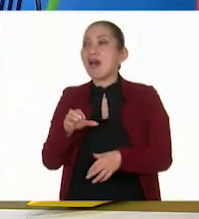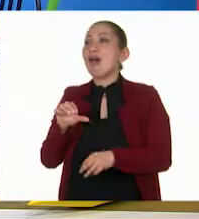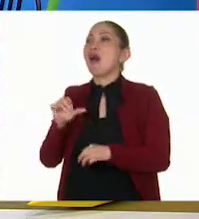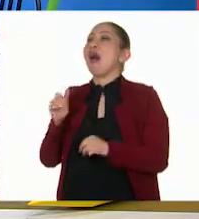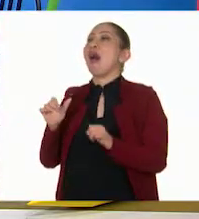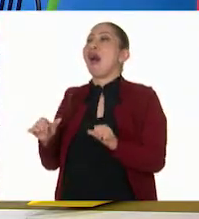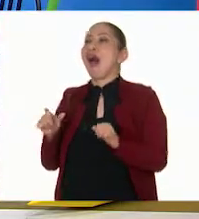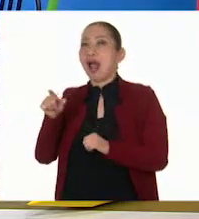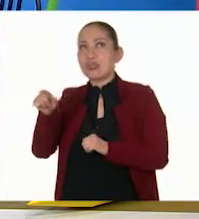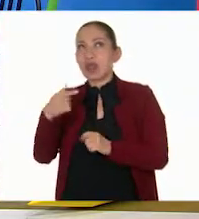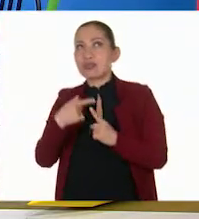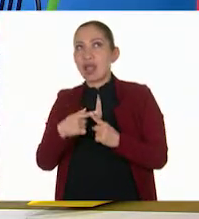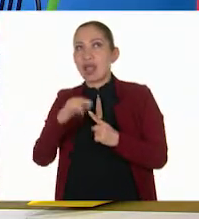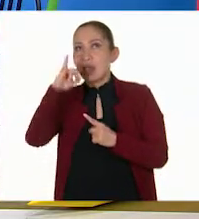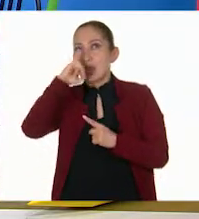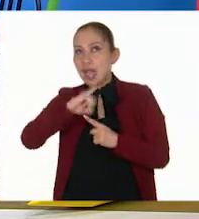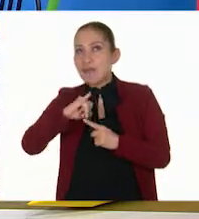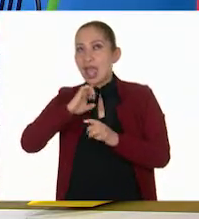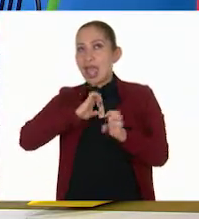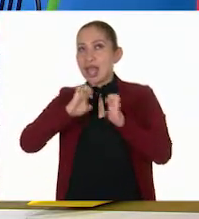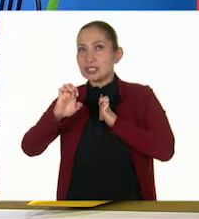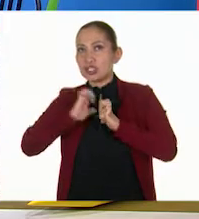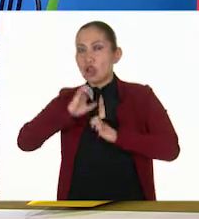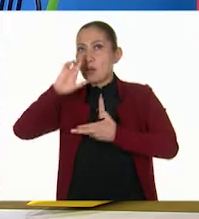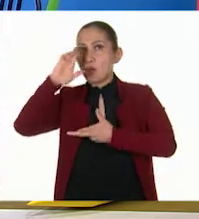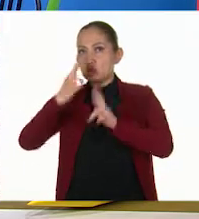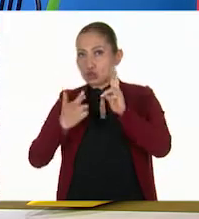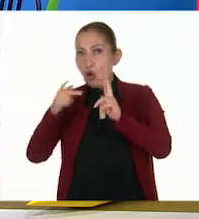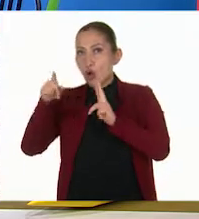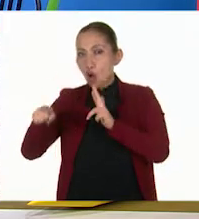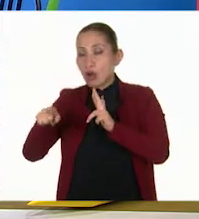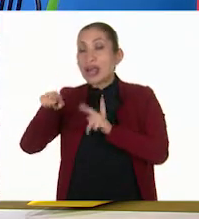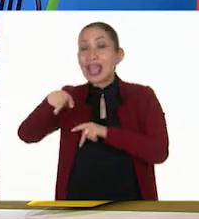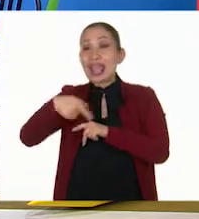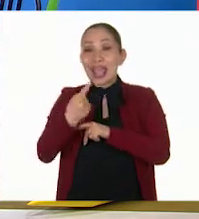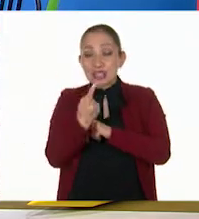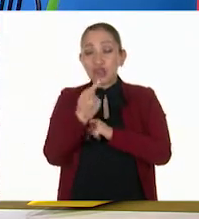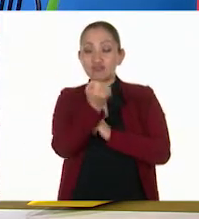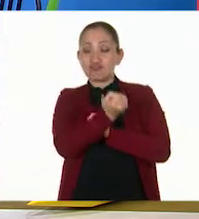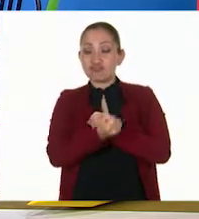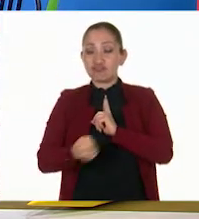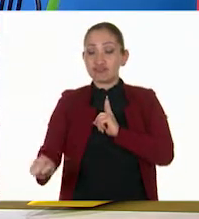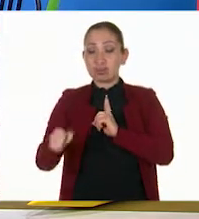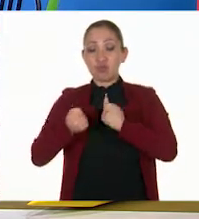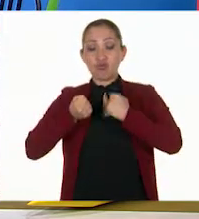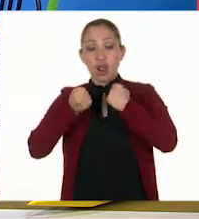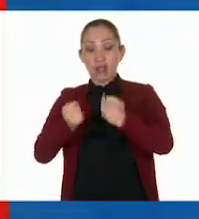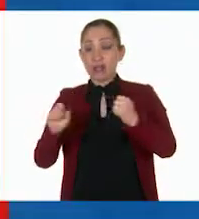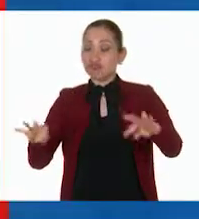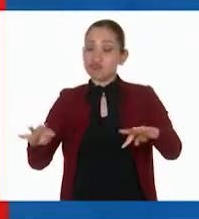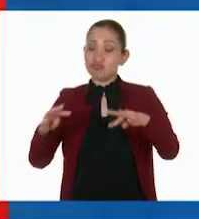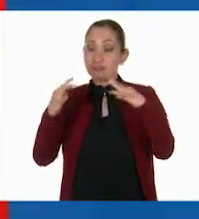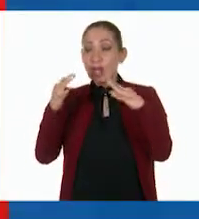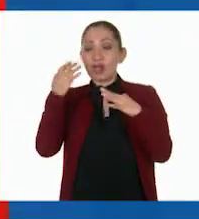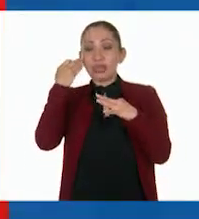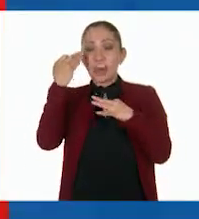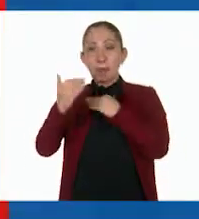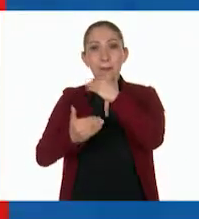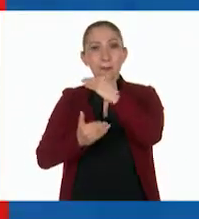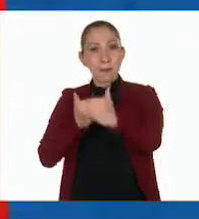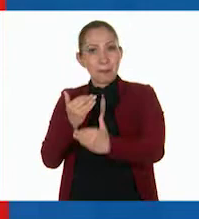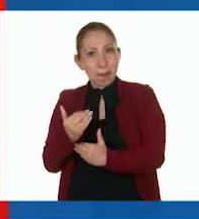entonces los caudillos eran jefes de los ejércitos revolucionarios que se volvieron populares y poderosos con el